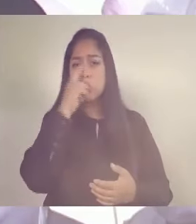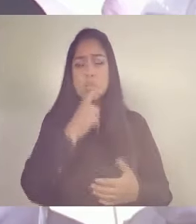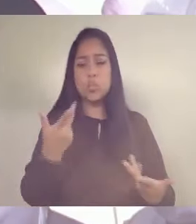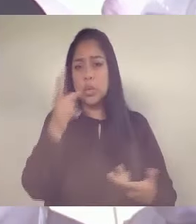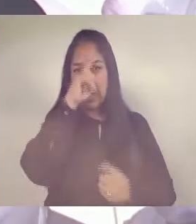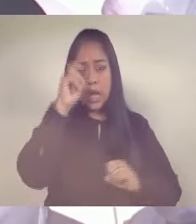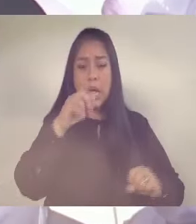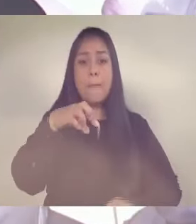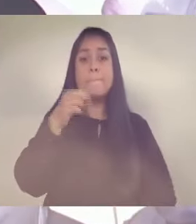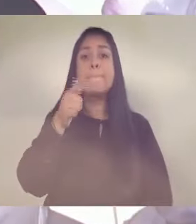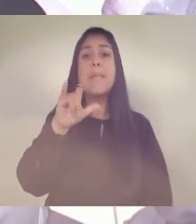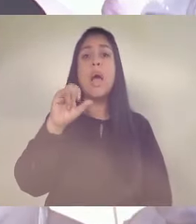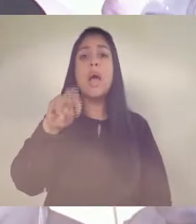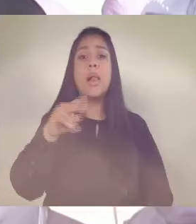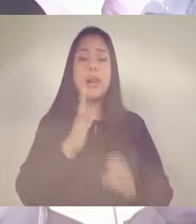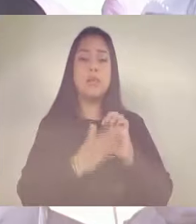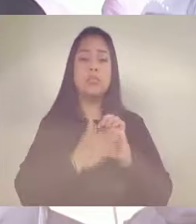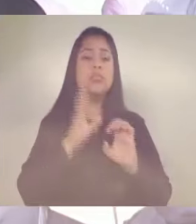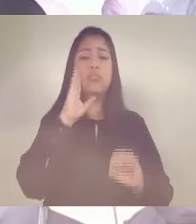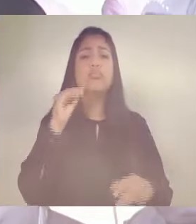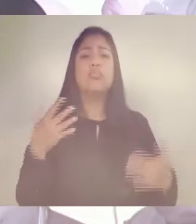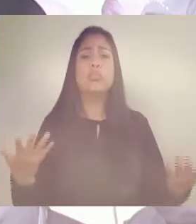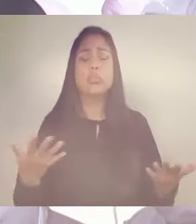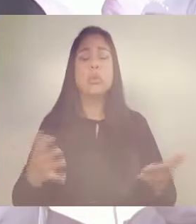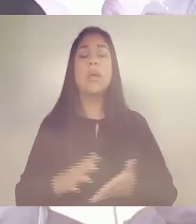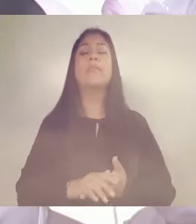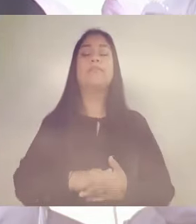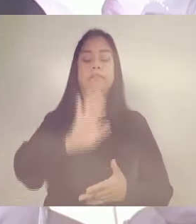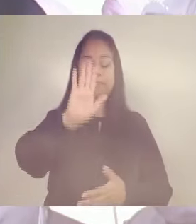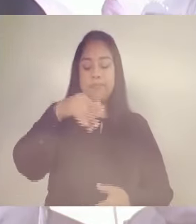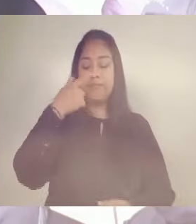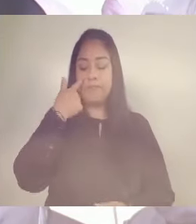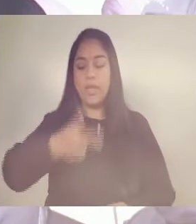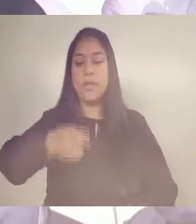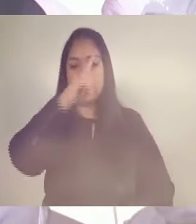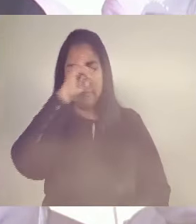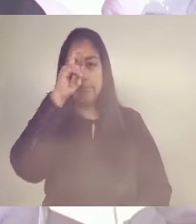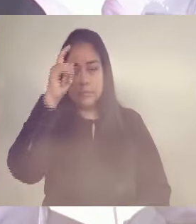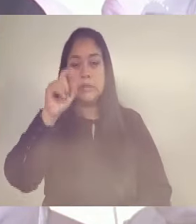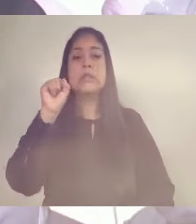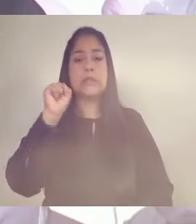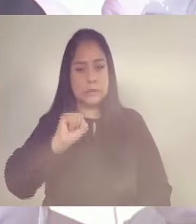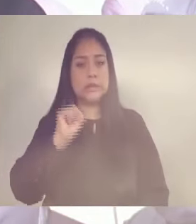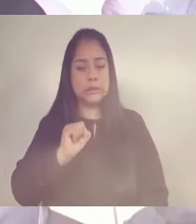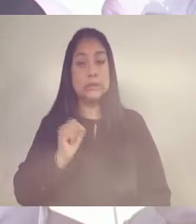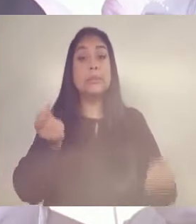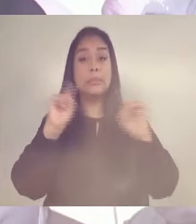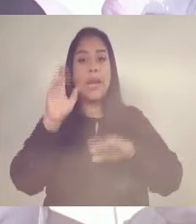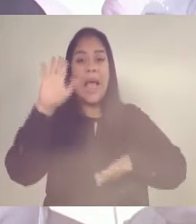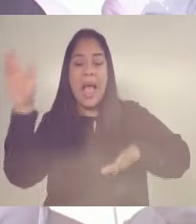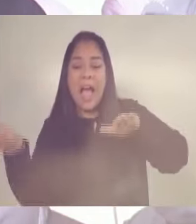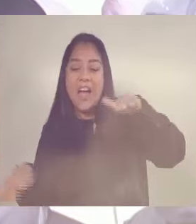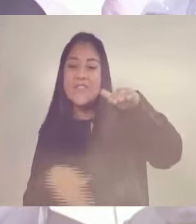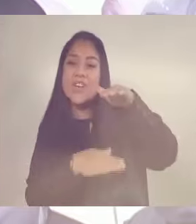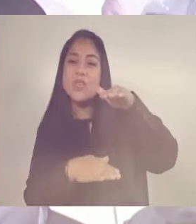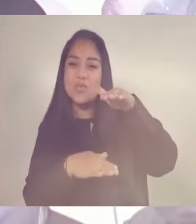ruta Palín-Escuintla? Y lo que ocurre es que se está trabajando, y mucho, pero por debajo del nivel de la